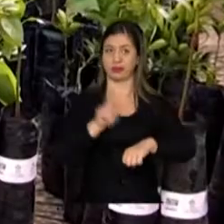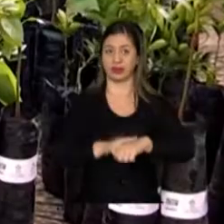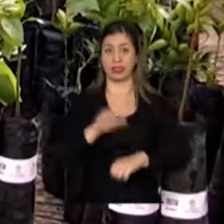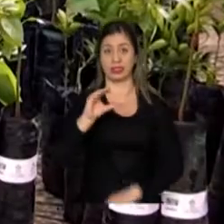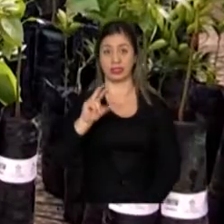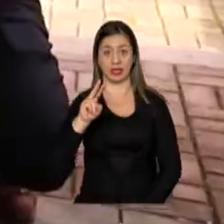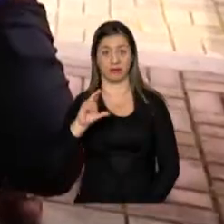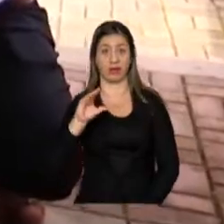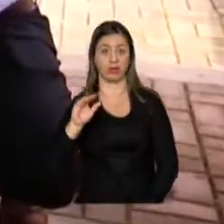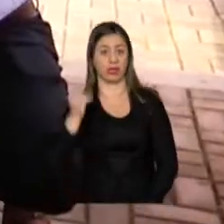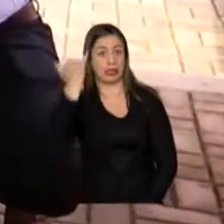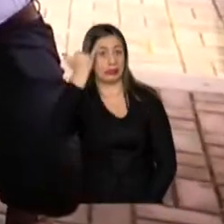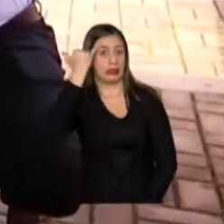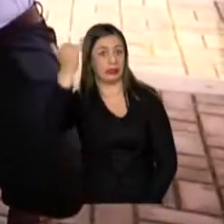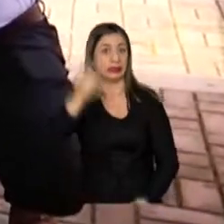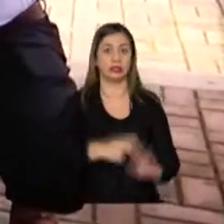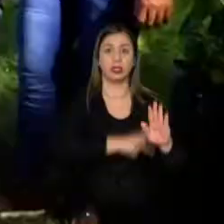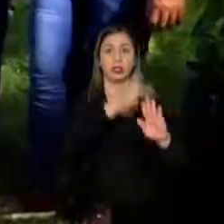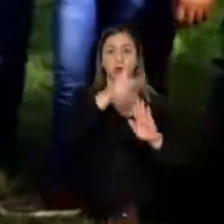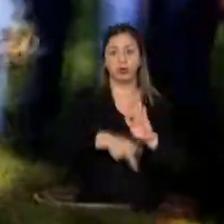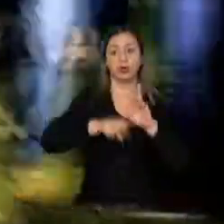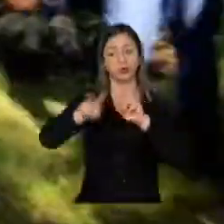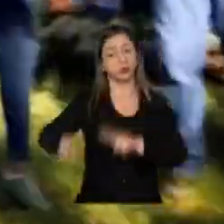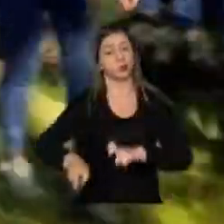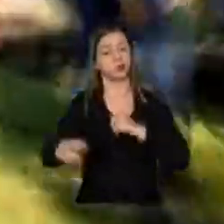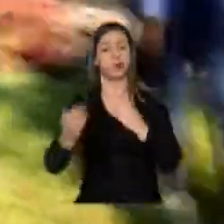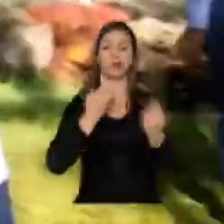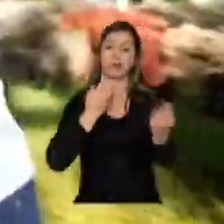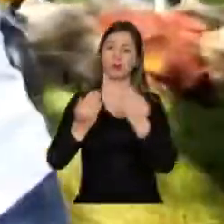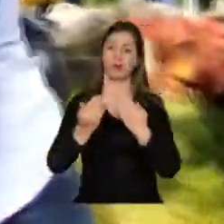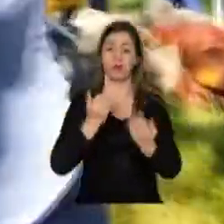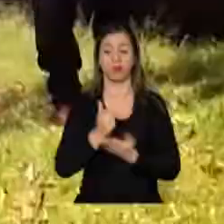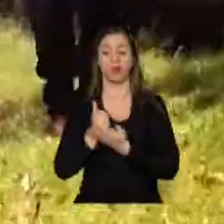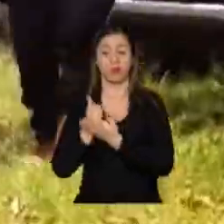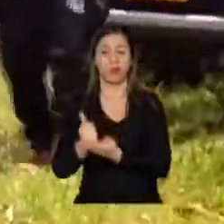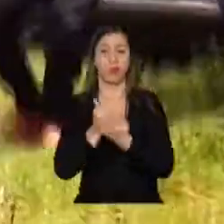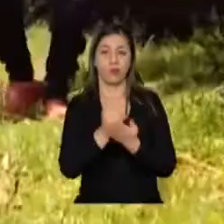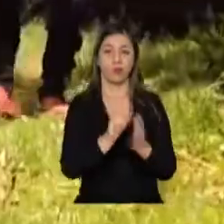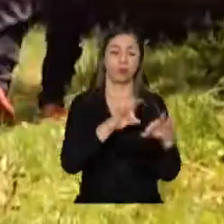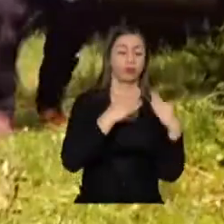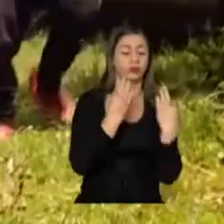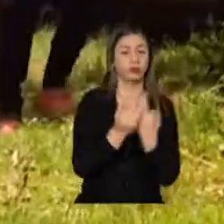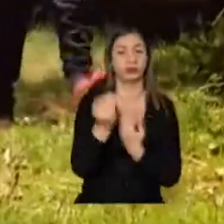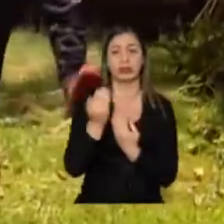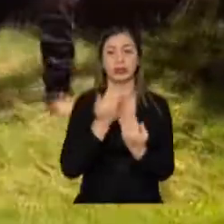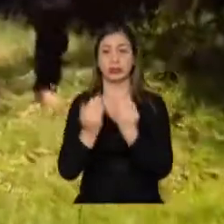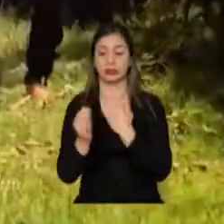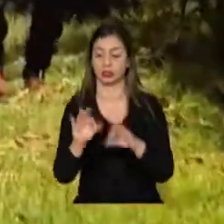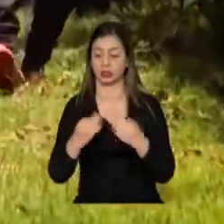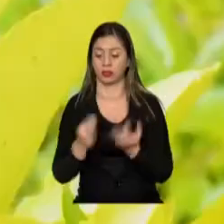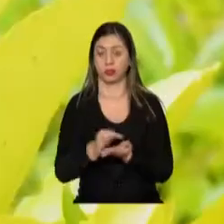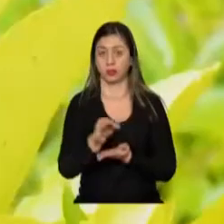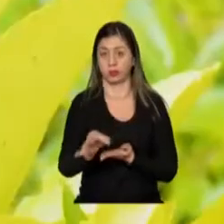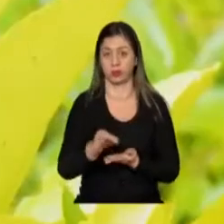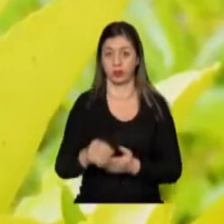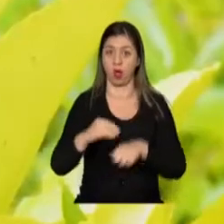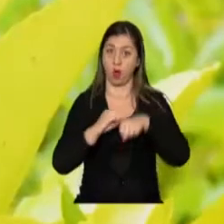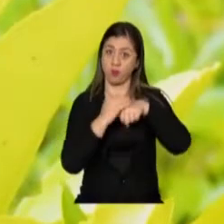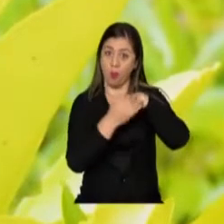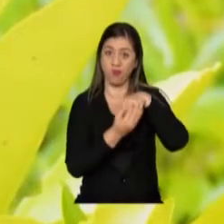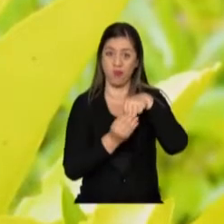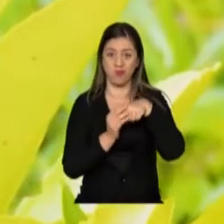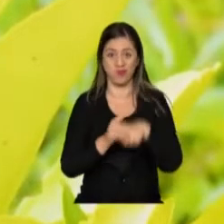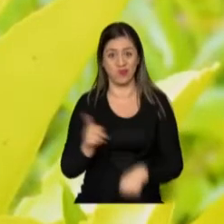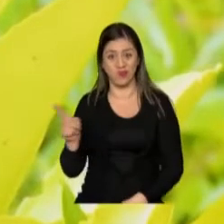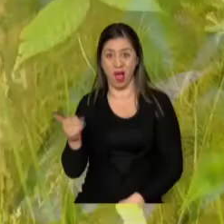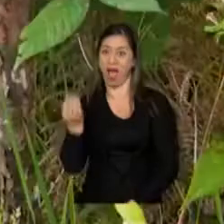CBC creó el programa Por un Campo Más Sostenible para ayudar a las familias campesinas de nuestra región. Las moras que